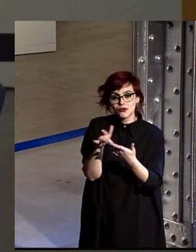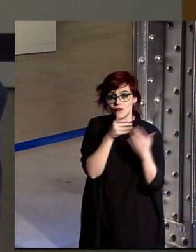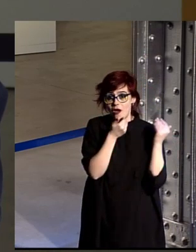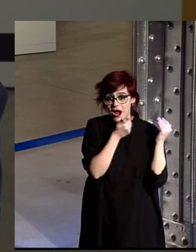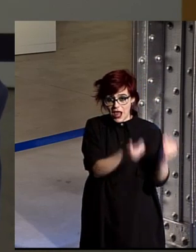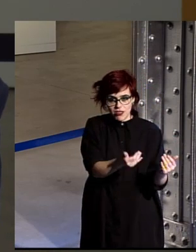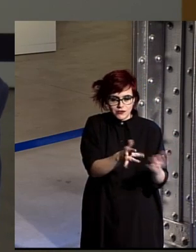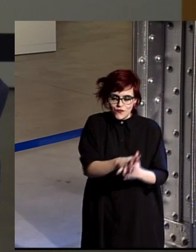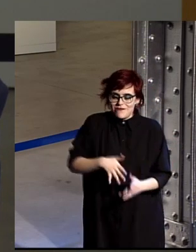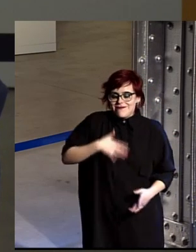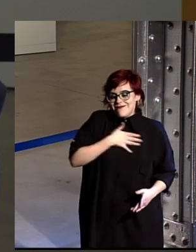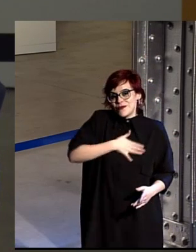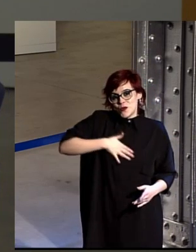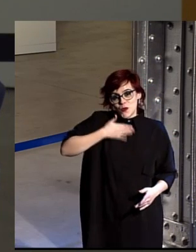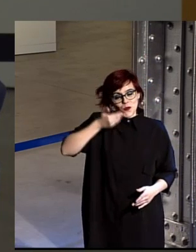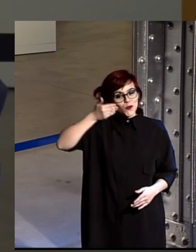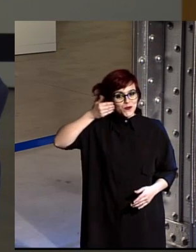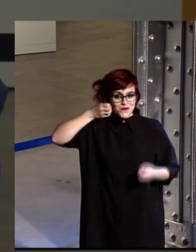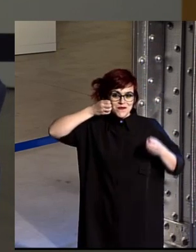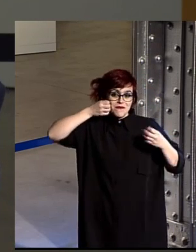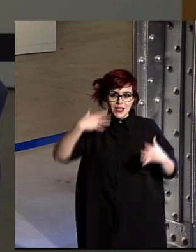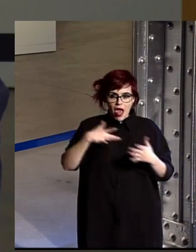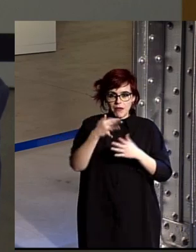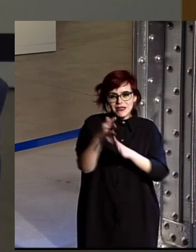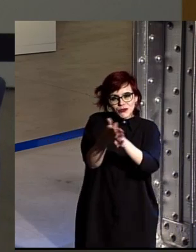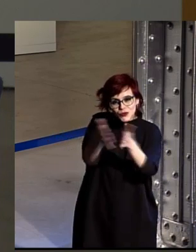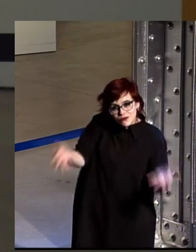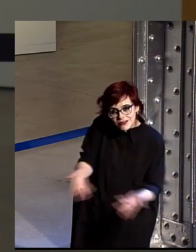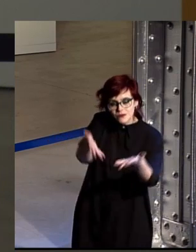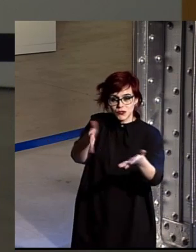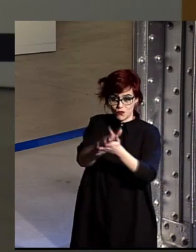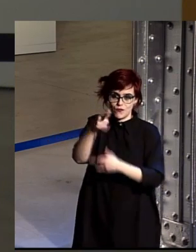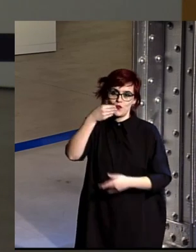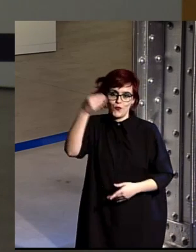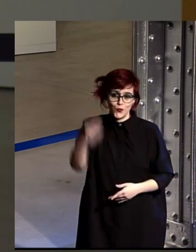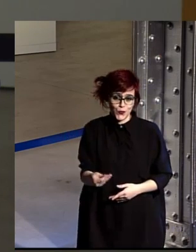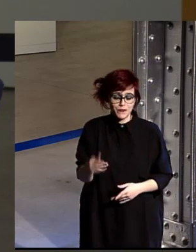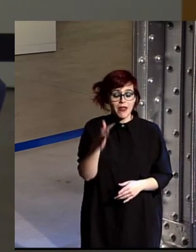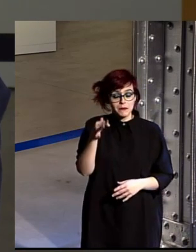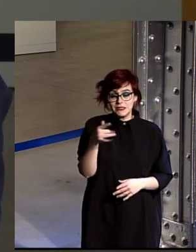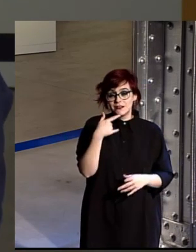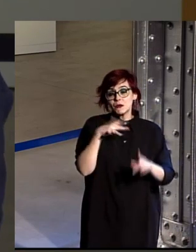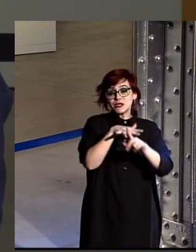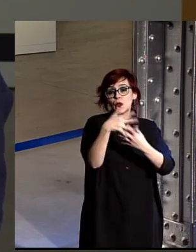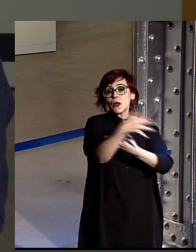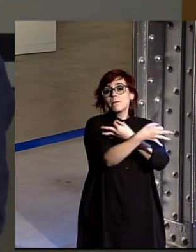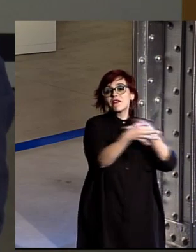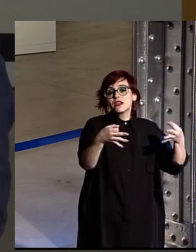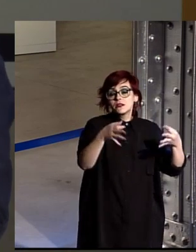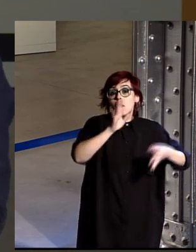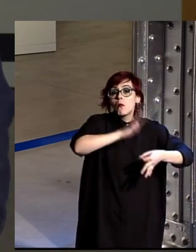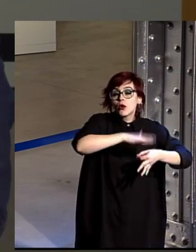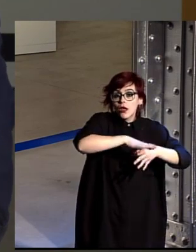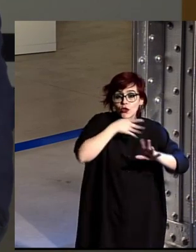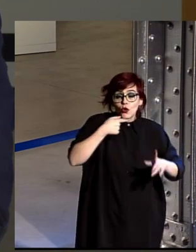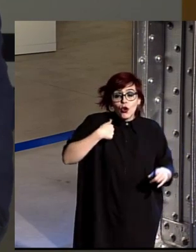realmente ha sido una gozada. Y el empujón que estáis dando es parte de... La otra tormenta perfecta es que yo no he